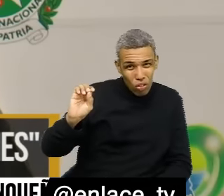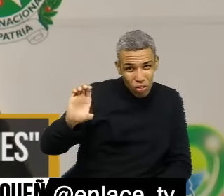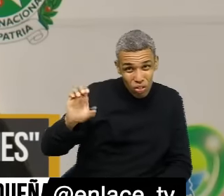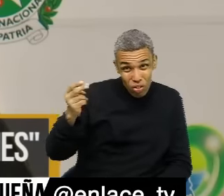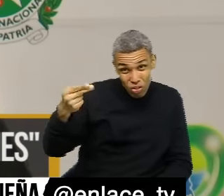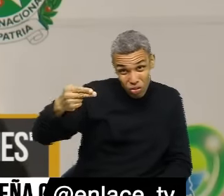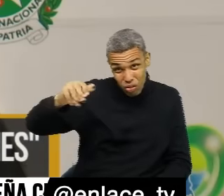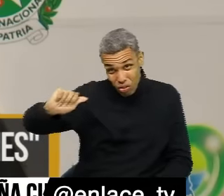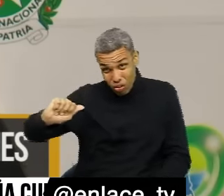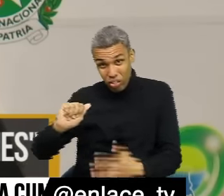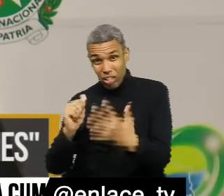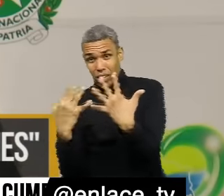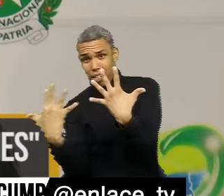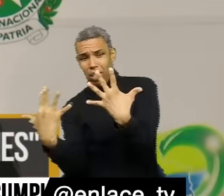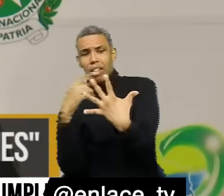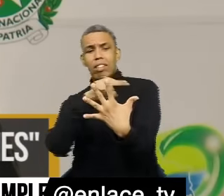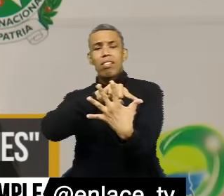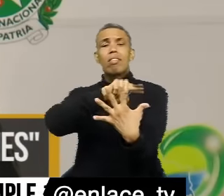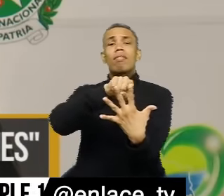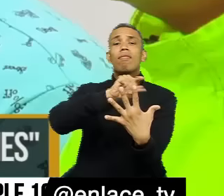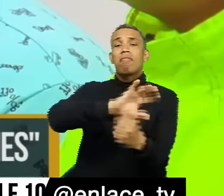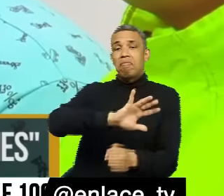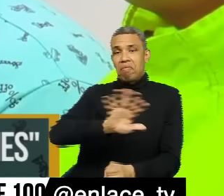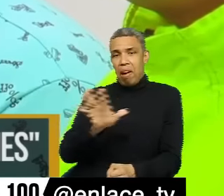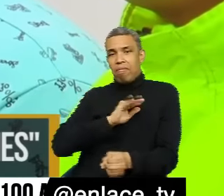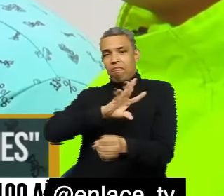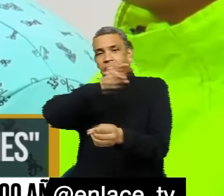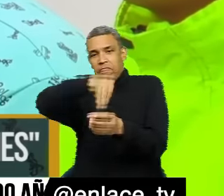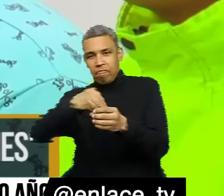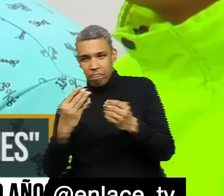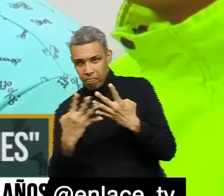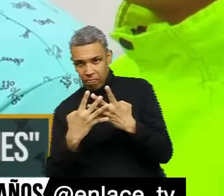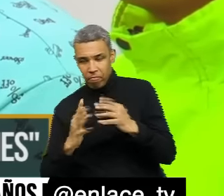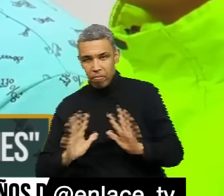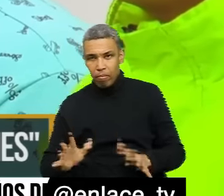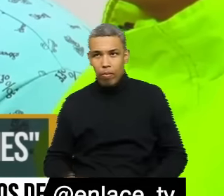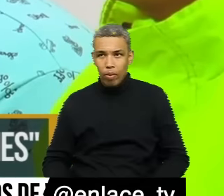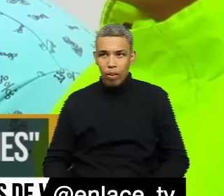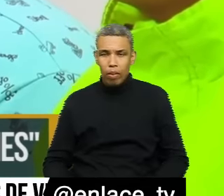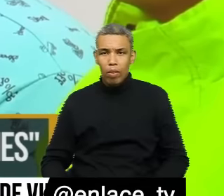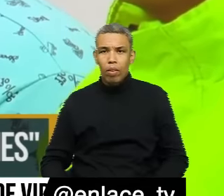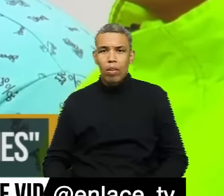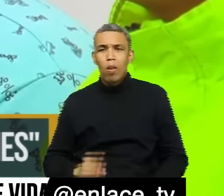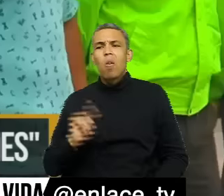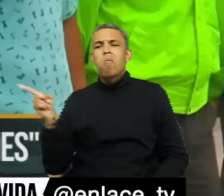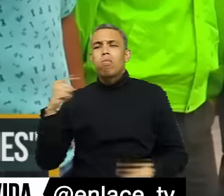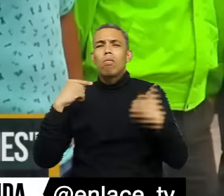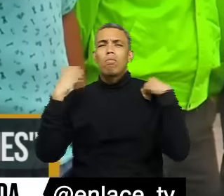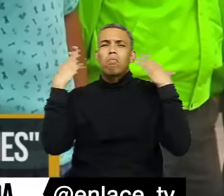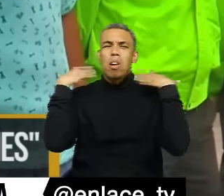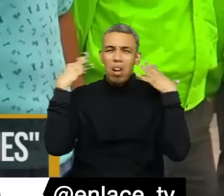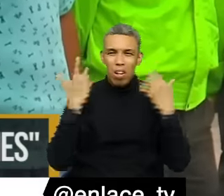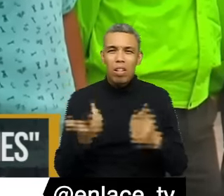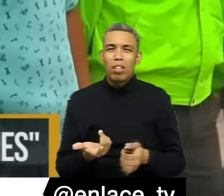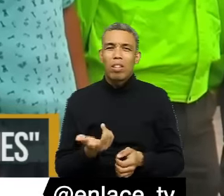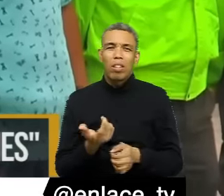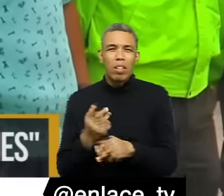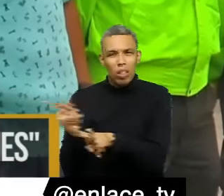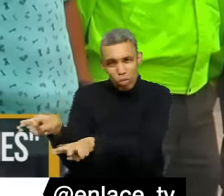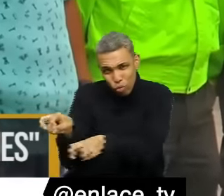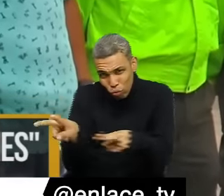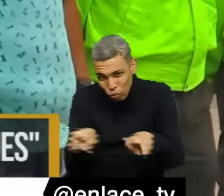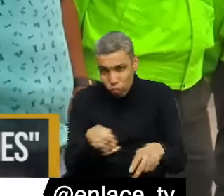están en un centro de reclusión a buen recaudo. Ganaderos, comerciantes, empresarios y contratistas eran extorsionados por los miembros